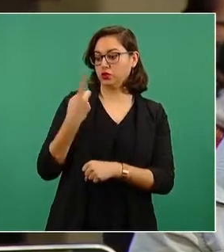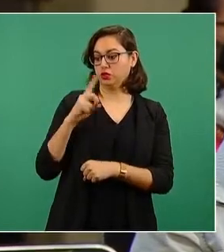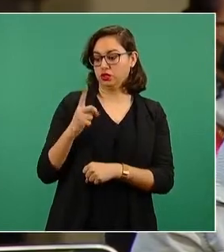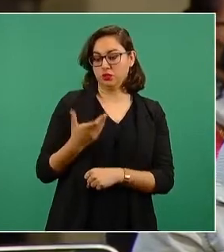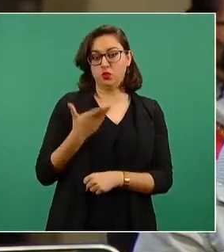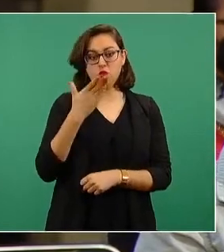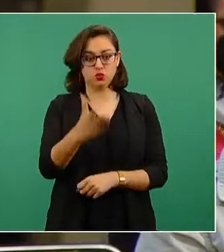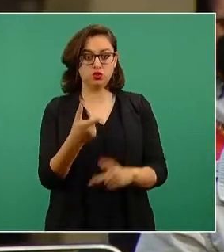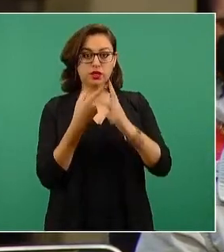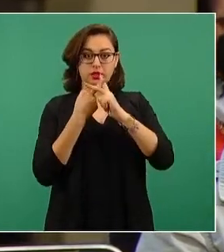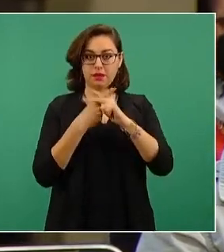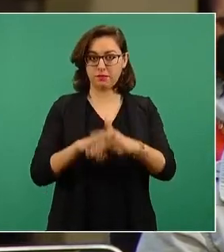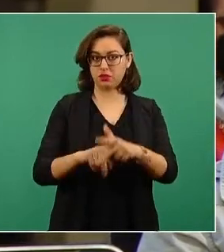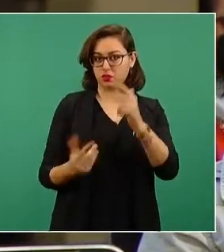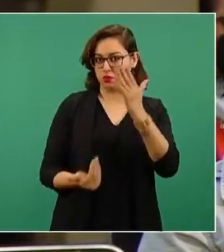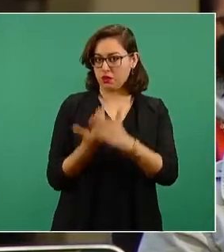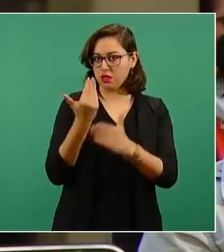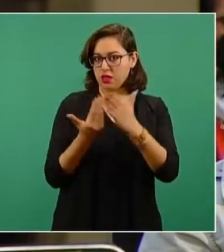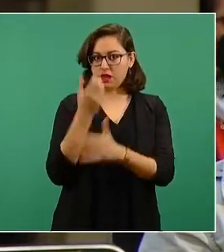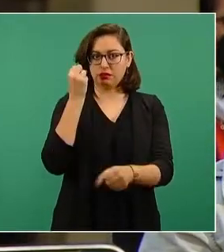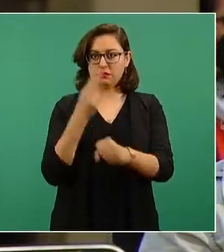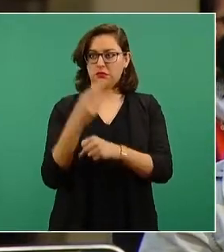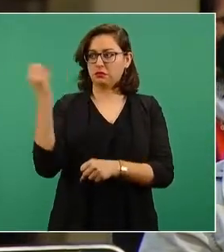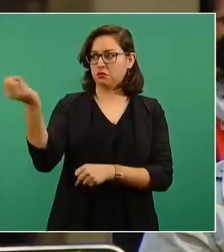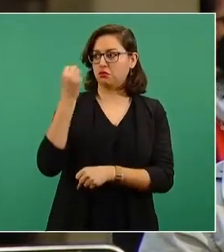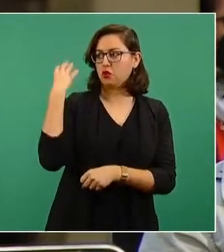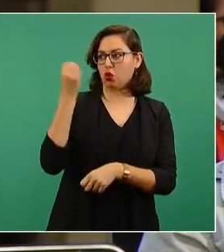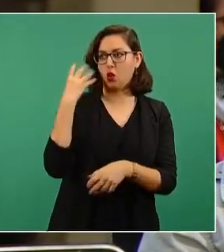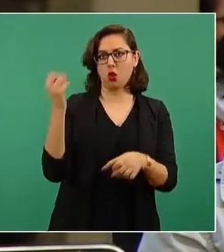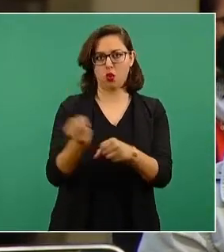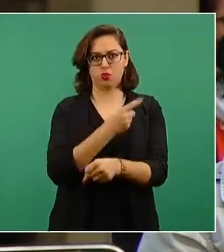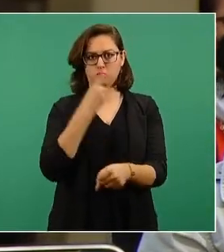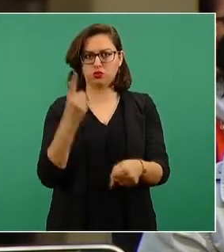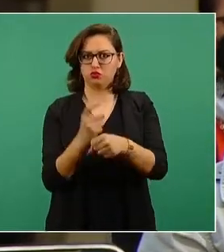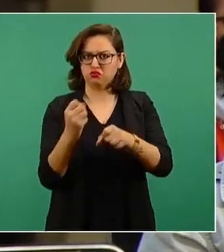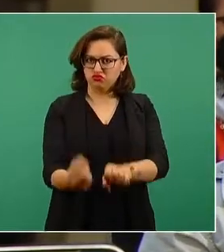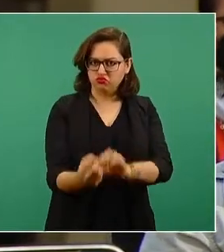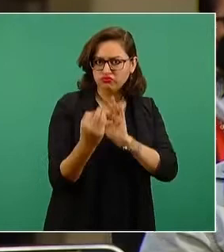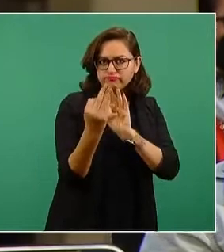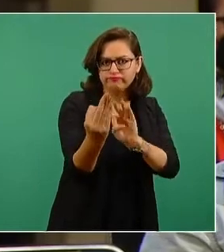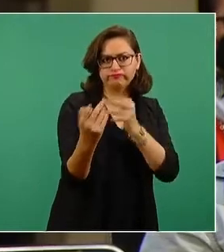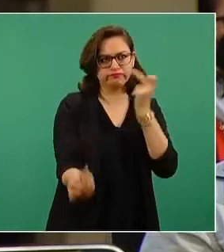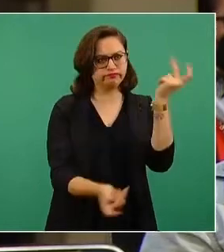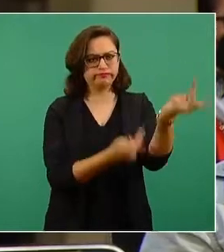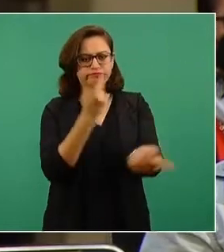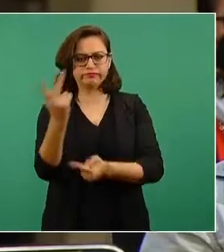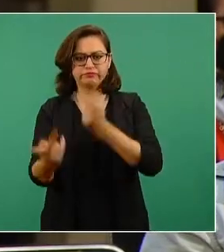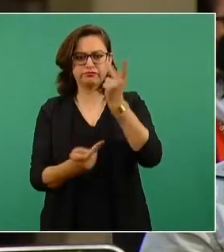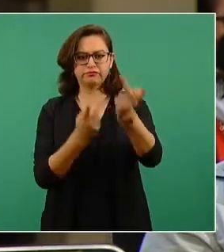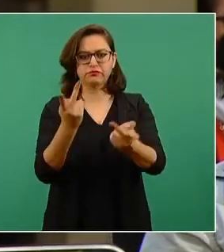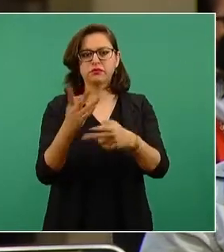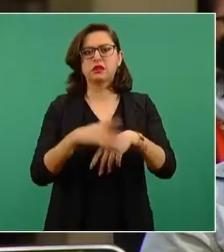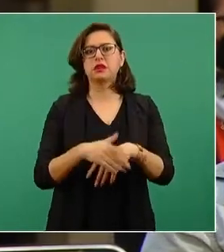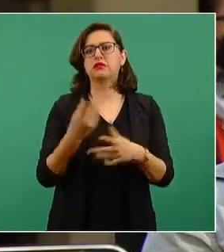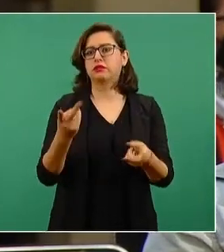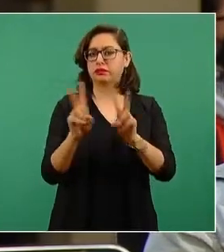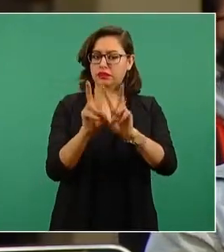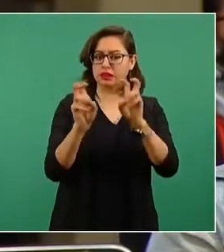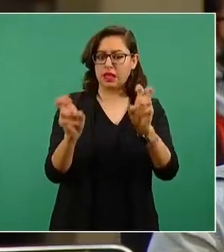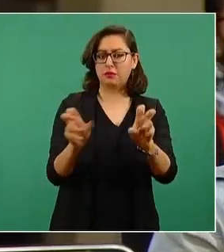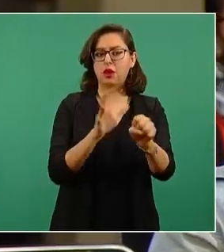de estar aquí con usted, cuestionarlo, tocamos el tema de la concesión de